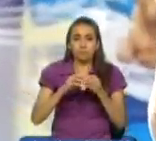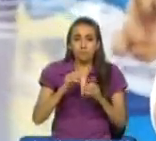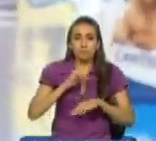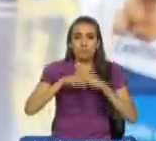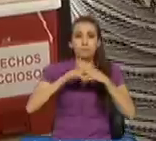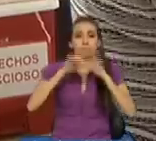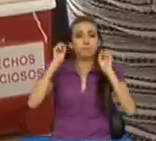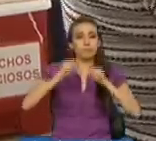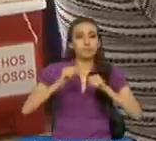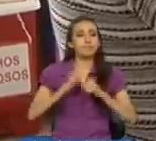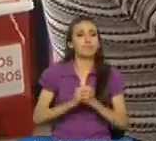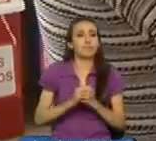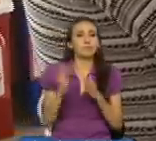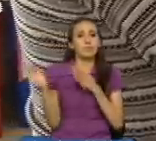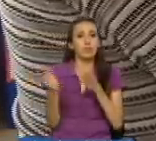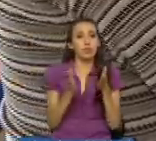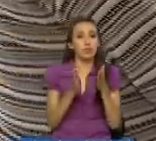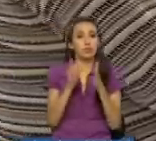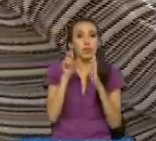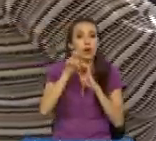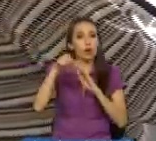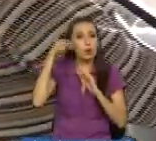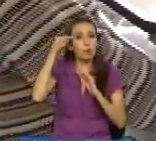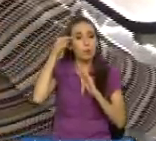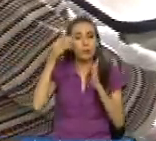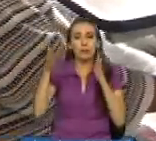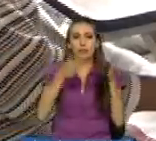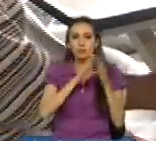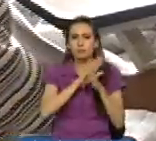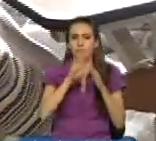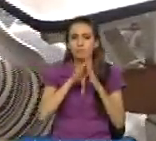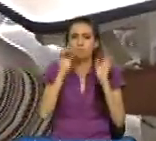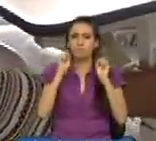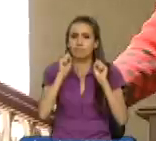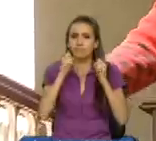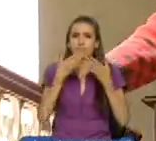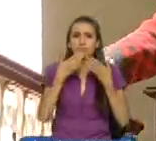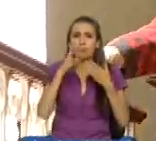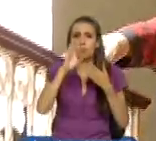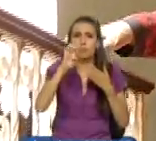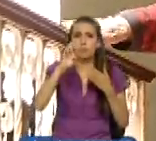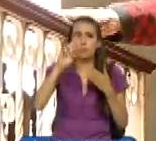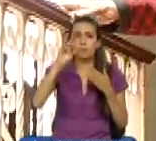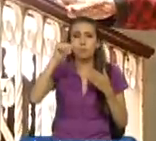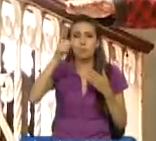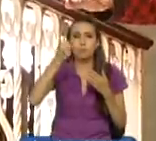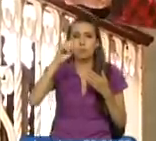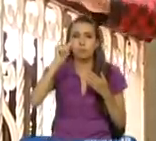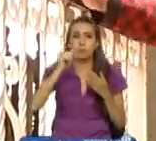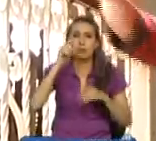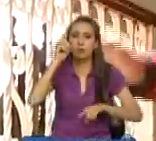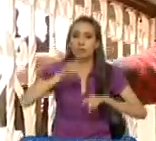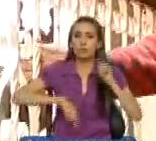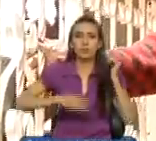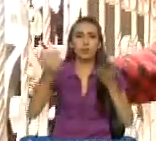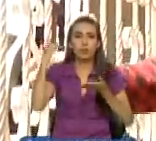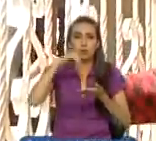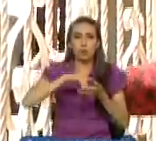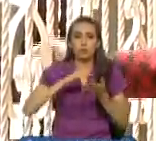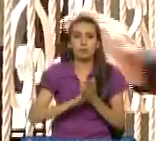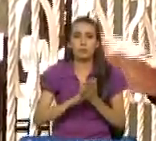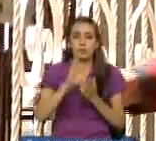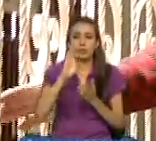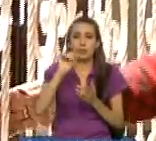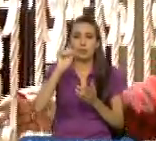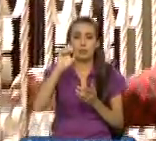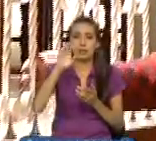mayores es la meta que el gobierno nacional tiene y así evitar que casos como el de Teresa Carrión de años no vuelvan a suceder doña